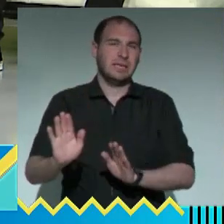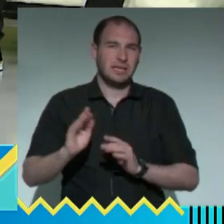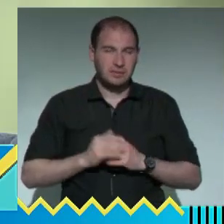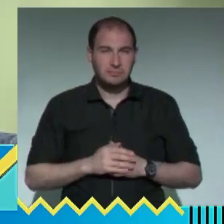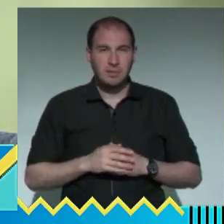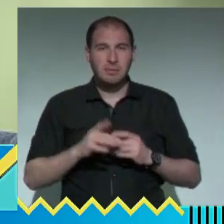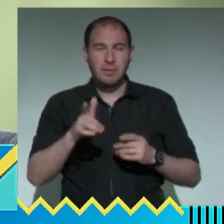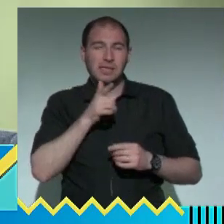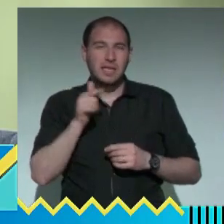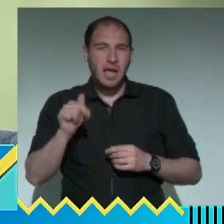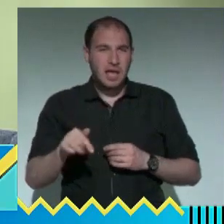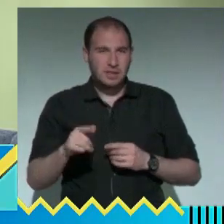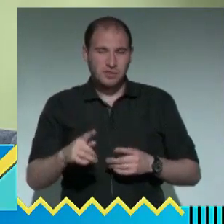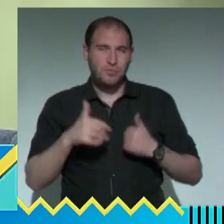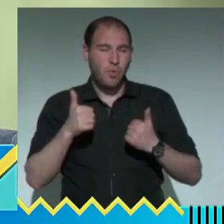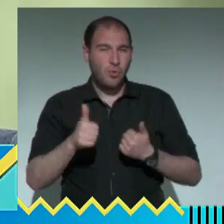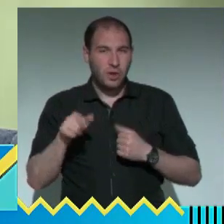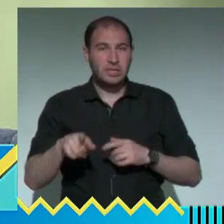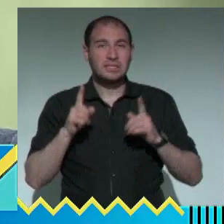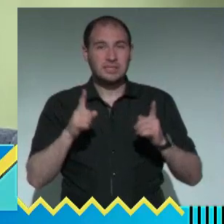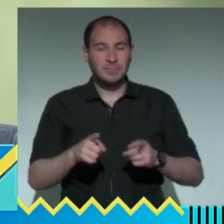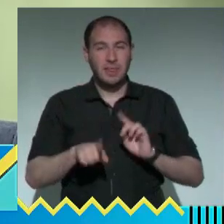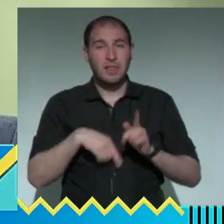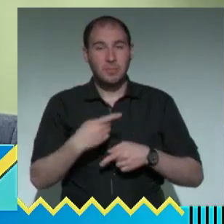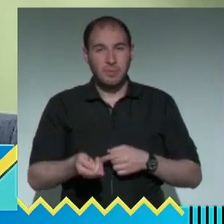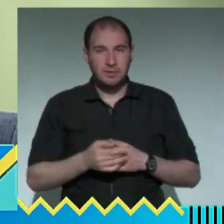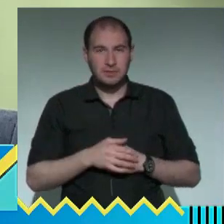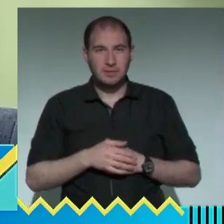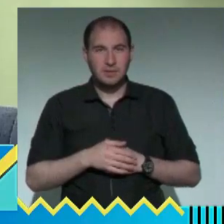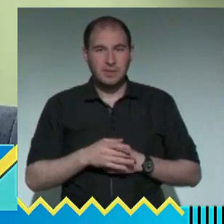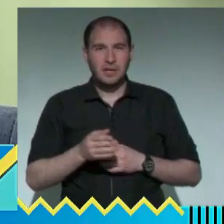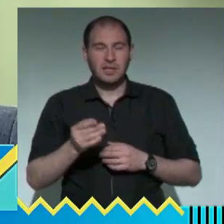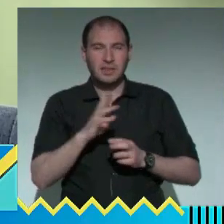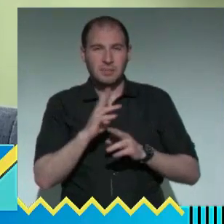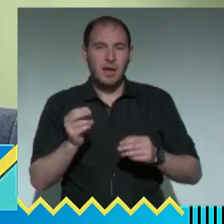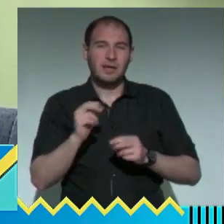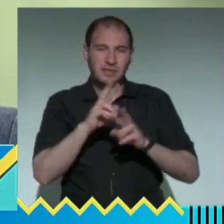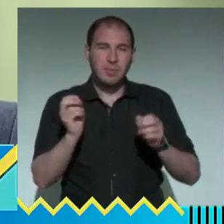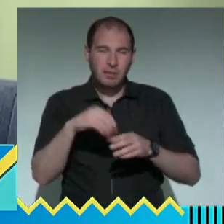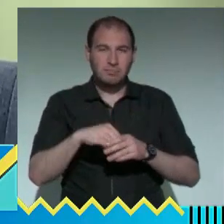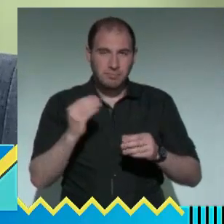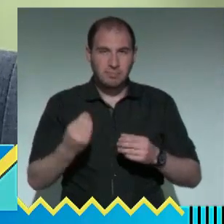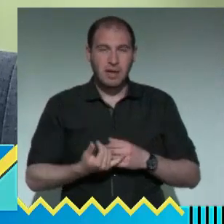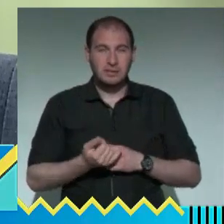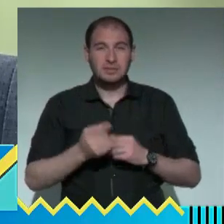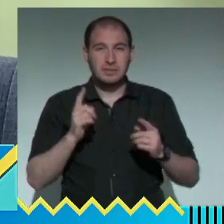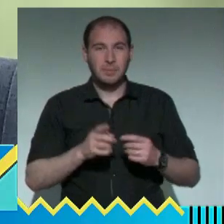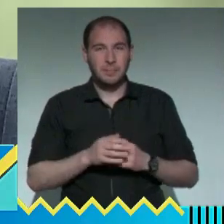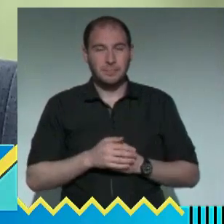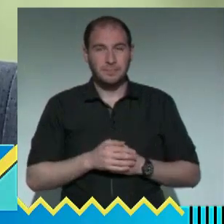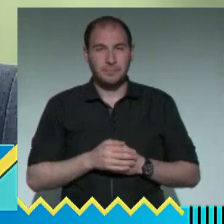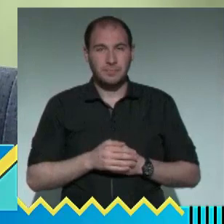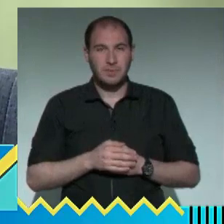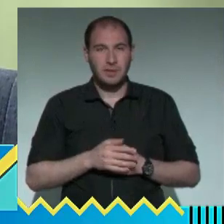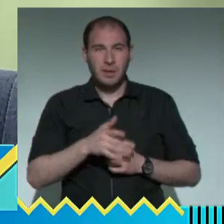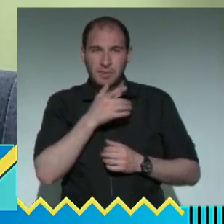Me parece que en ese sentido son geniales. Y después se volvieron por ahí un poco más confesionales, si se quiere. Incluso podés ir viendo hasta medio